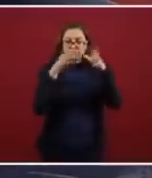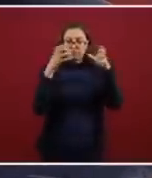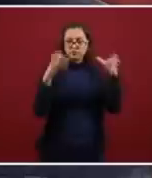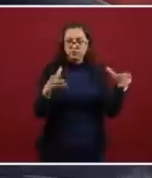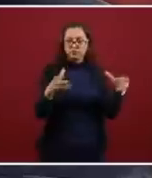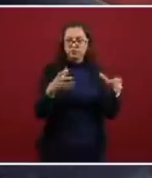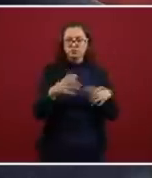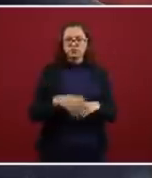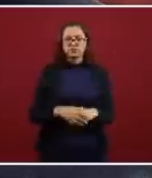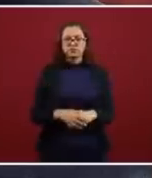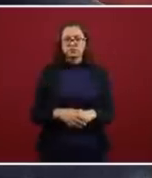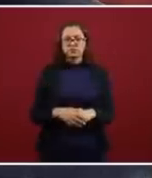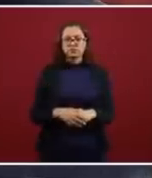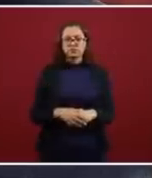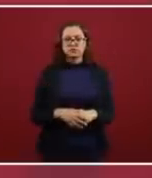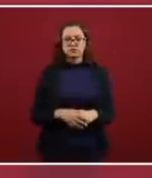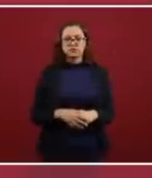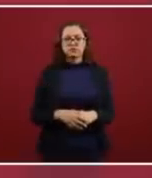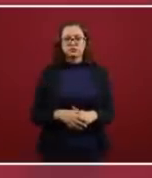todo